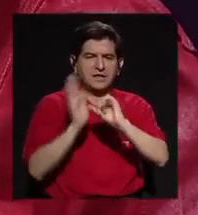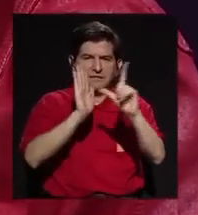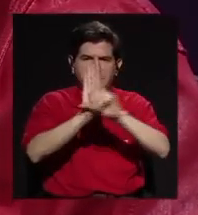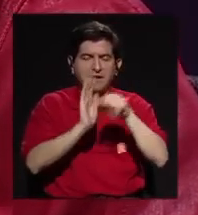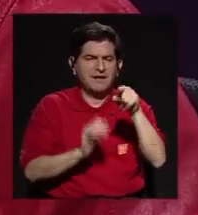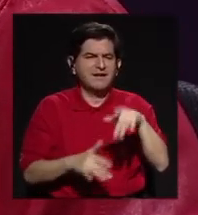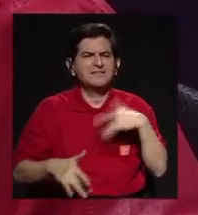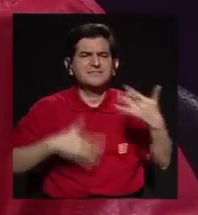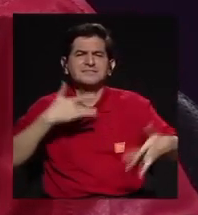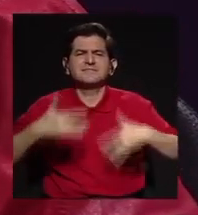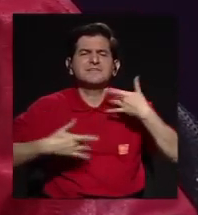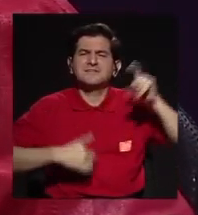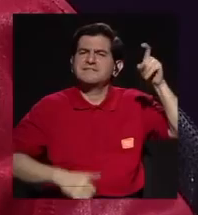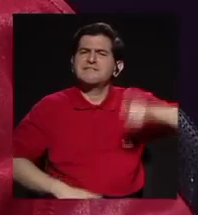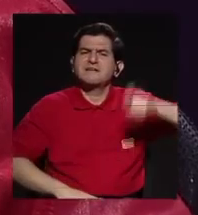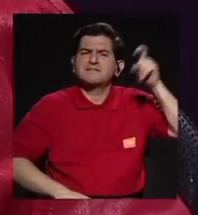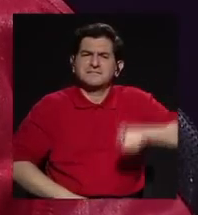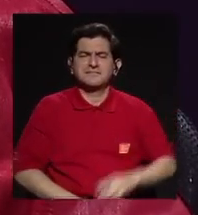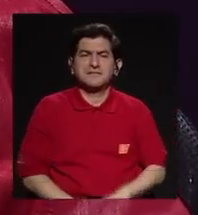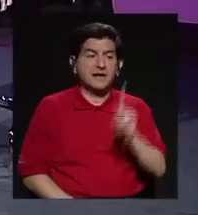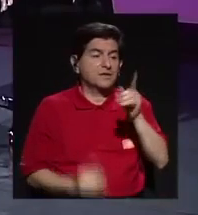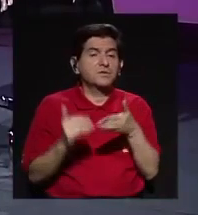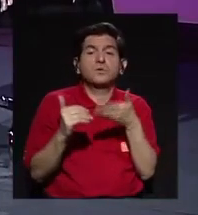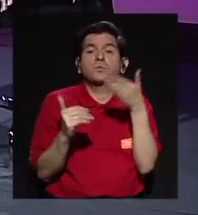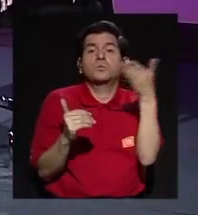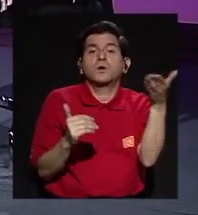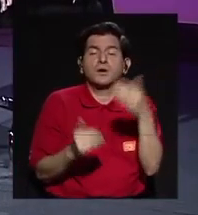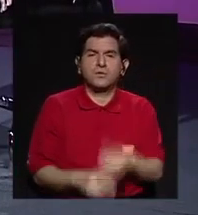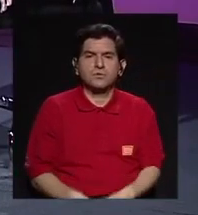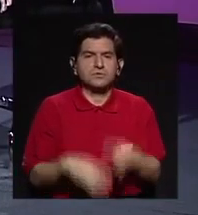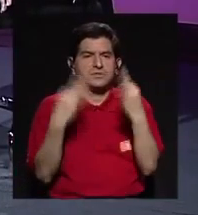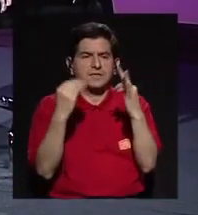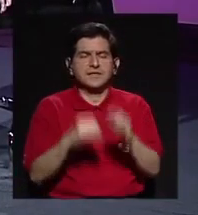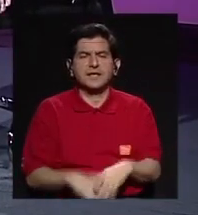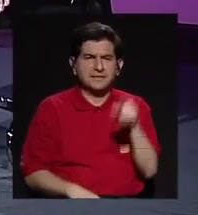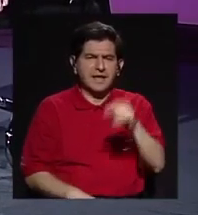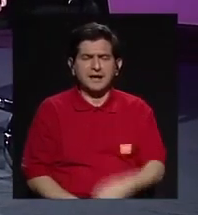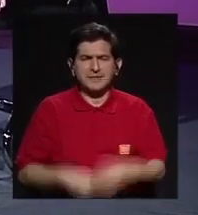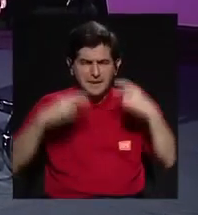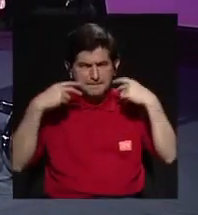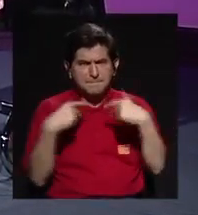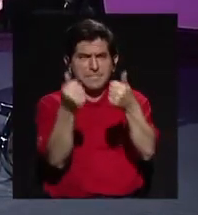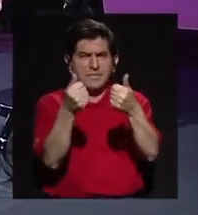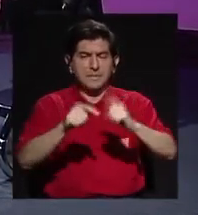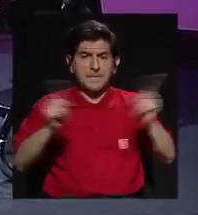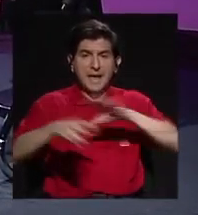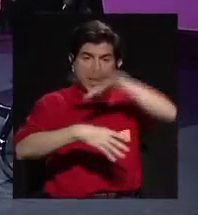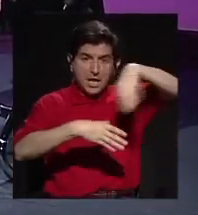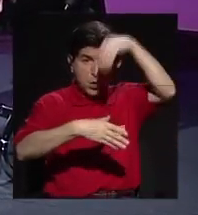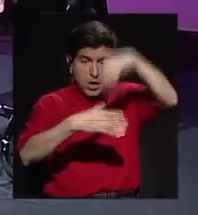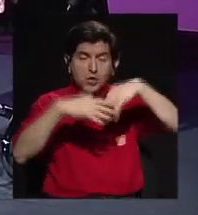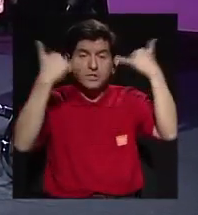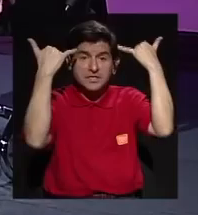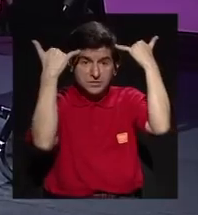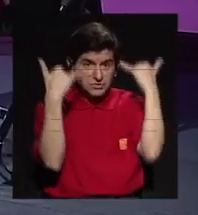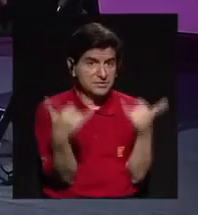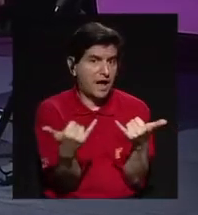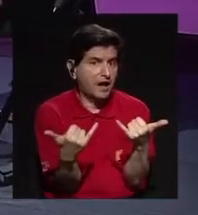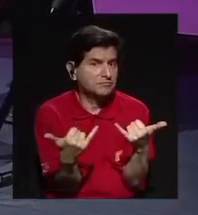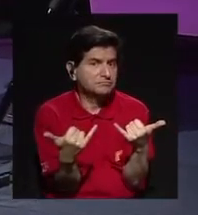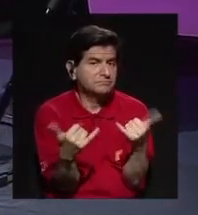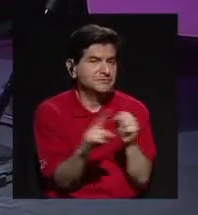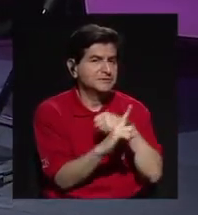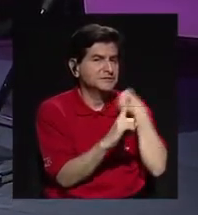sensación allí que necesitaba de un elemento como para dispararlo. Pero, por supuesto, el contexto ya estaba,